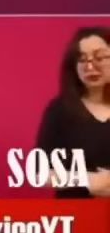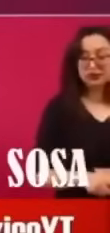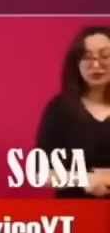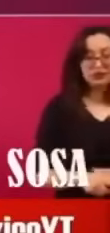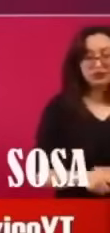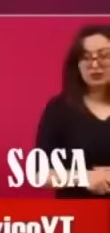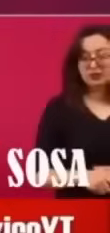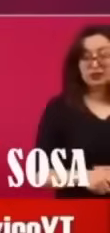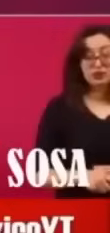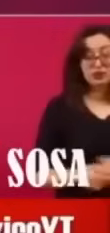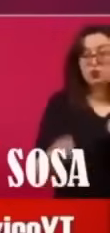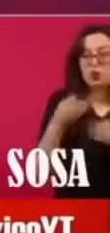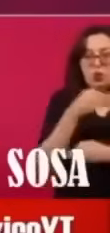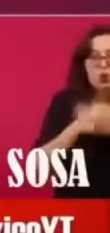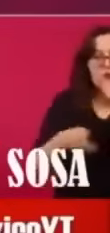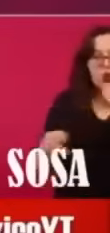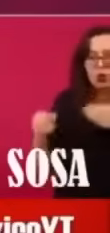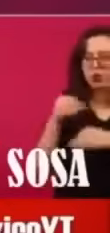buscando